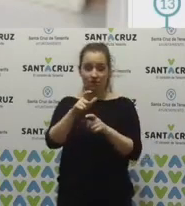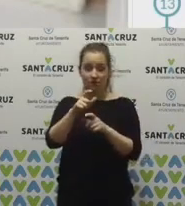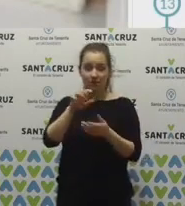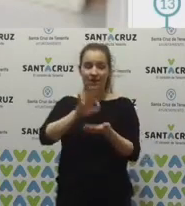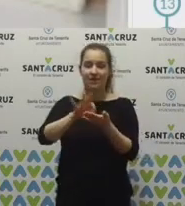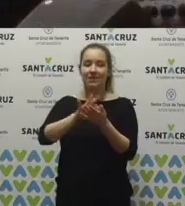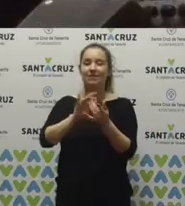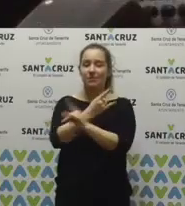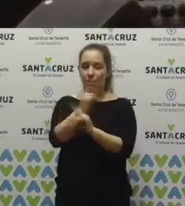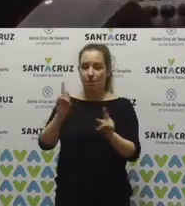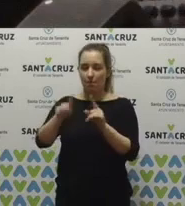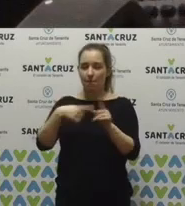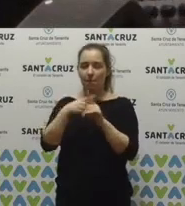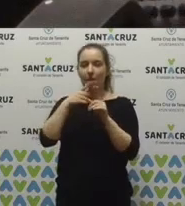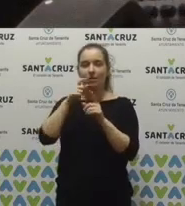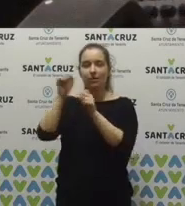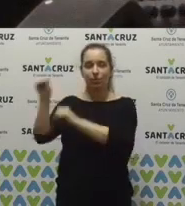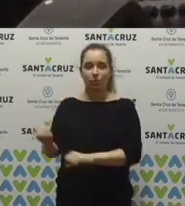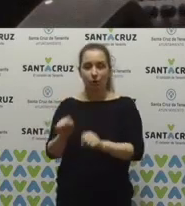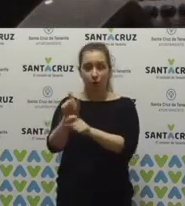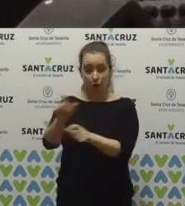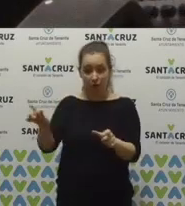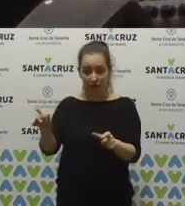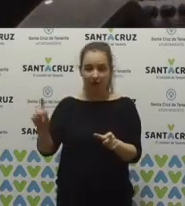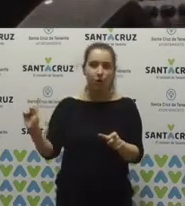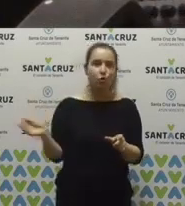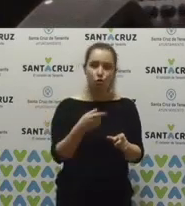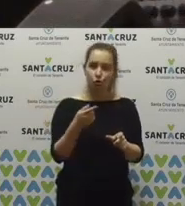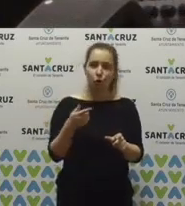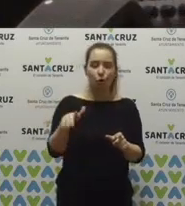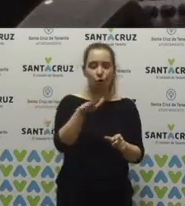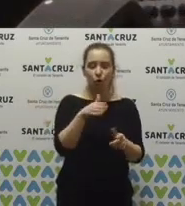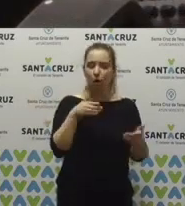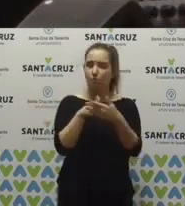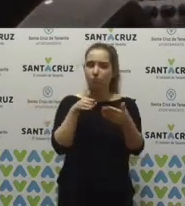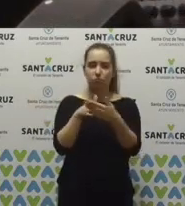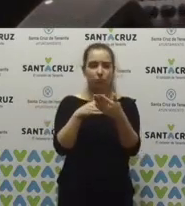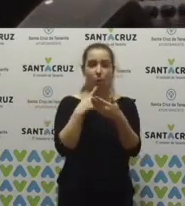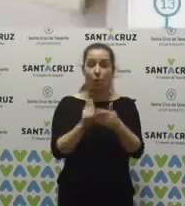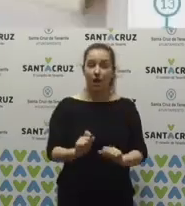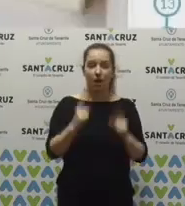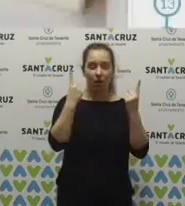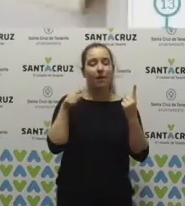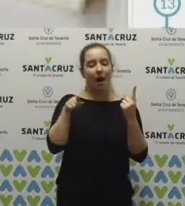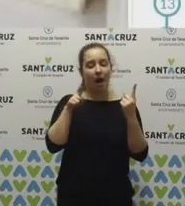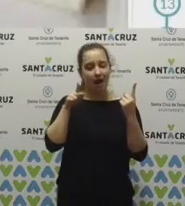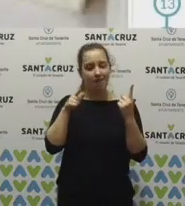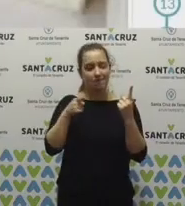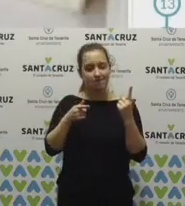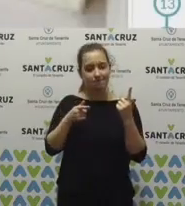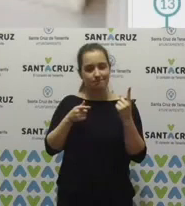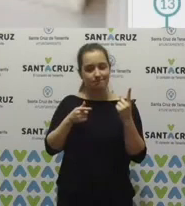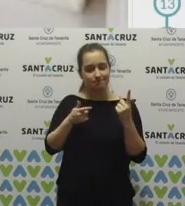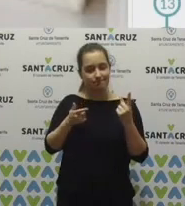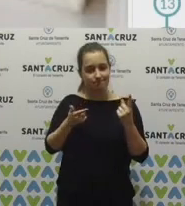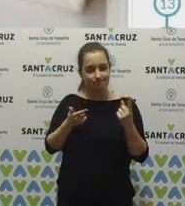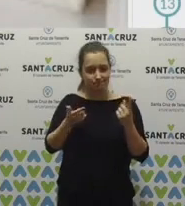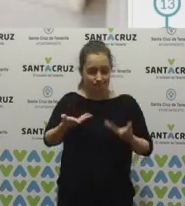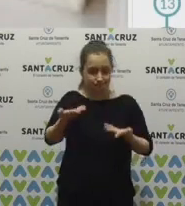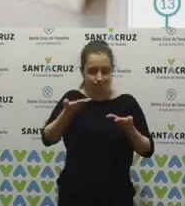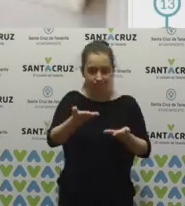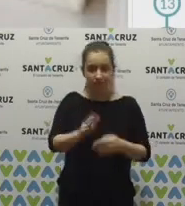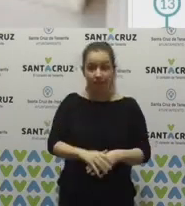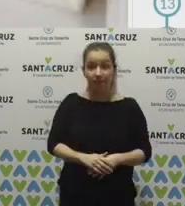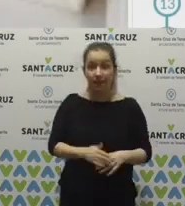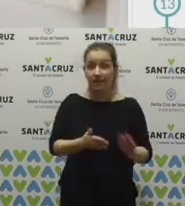de tarjeta en las zonas de mayor dificultad de acceso por lo tanto creemos que ha sido efectivo el tratamiento que se ha realizado en